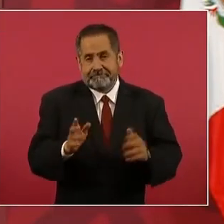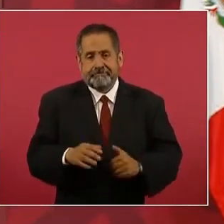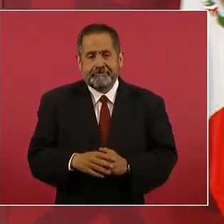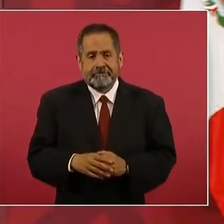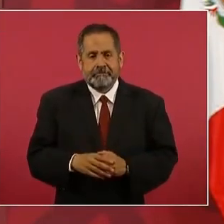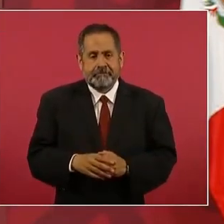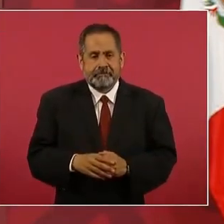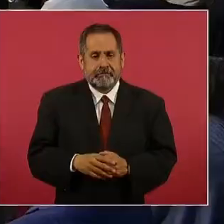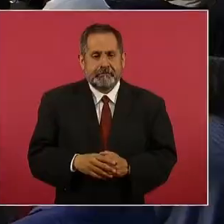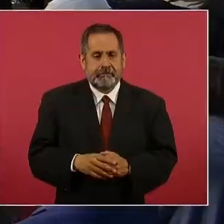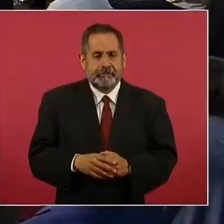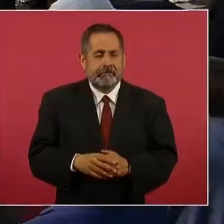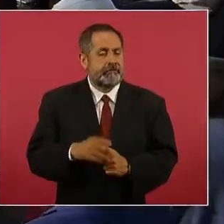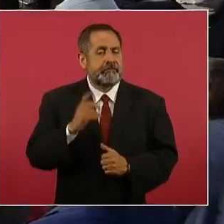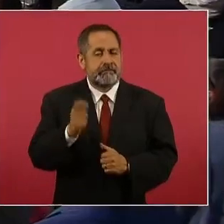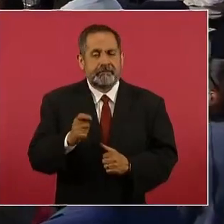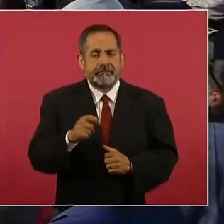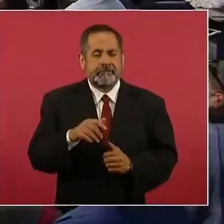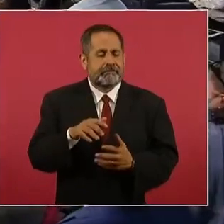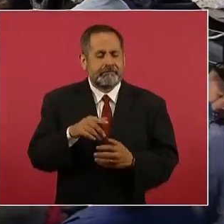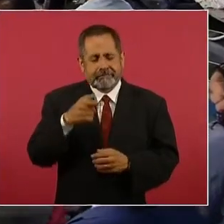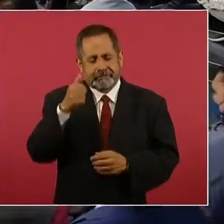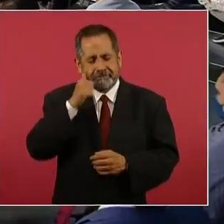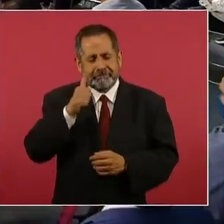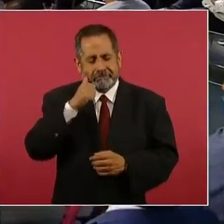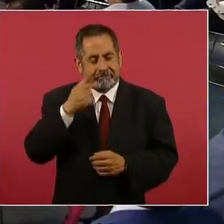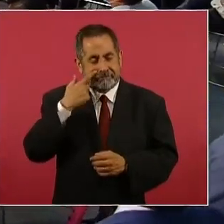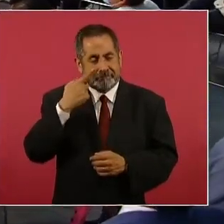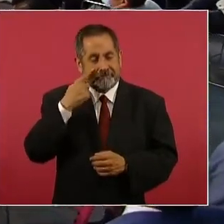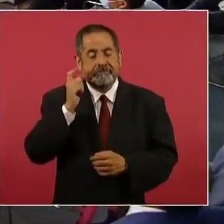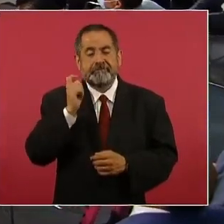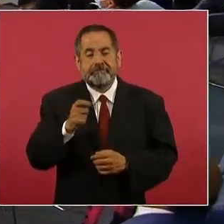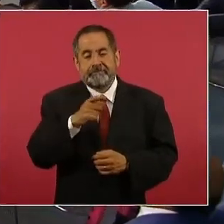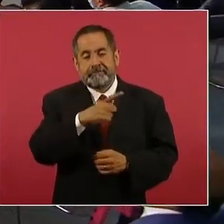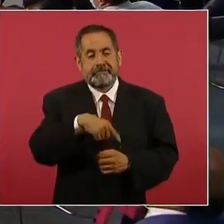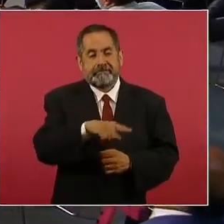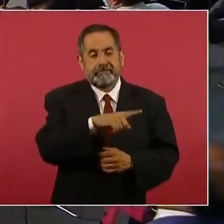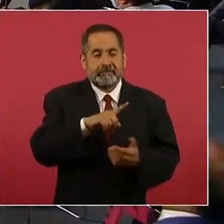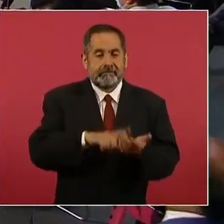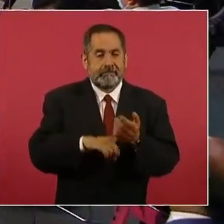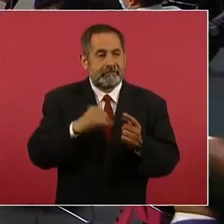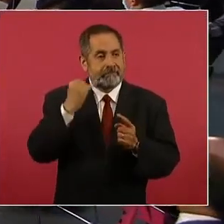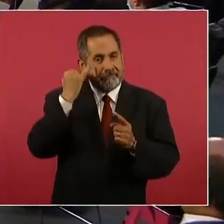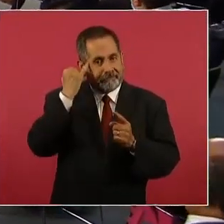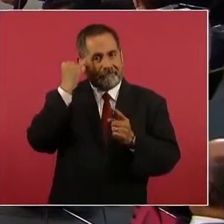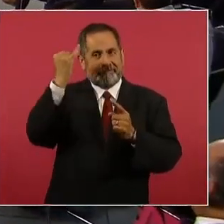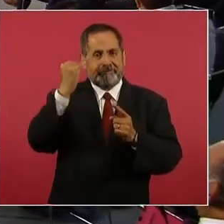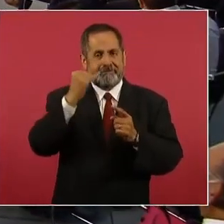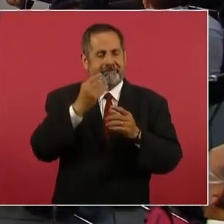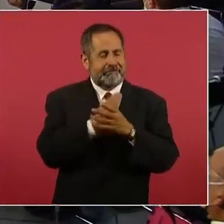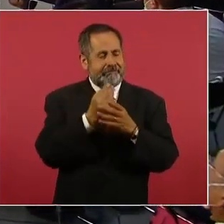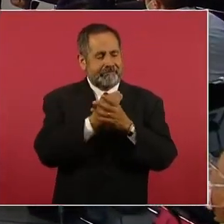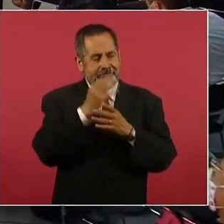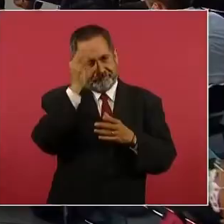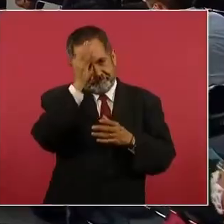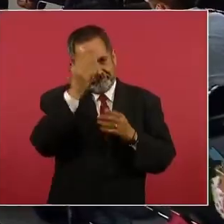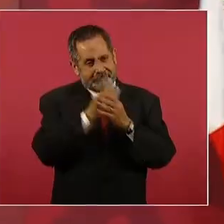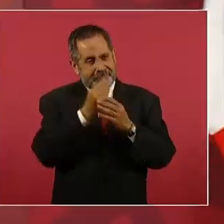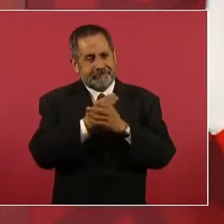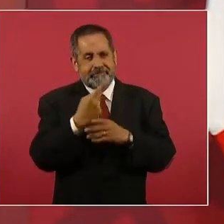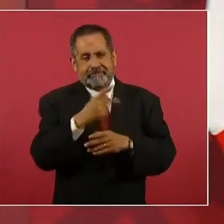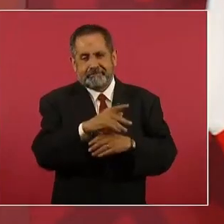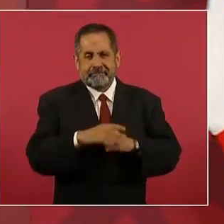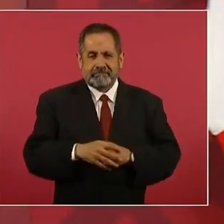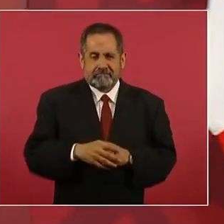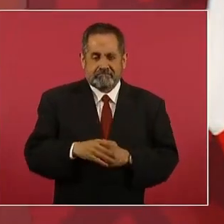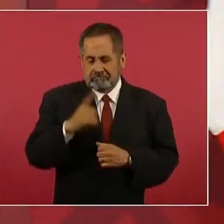Y por lo general tiene que ver con lo ideológico, con